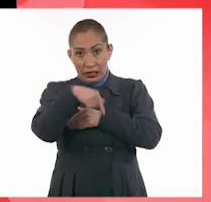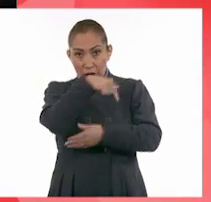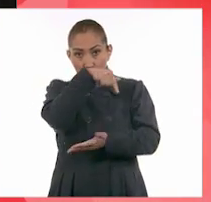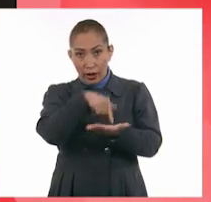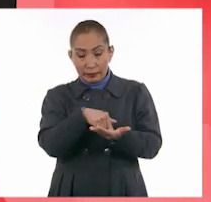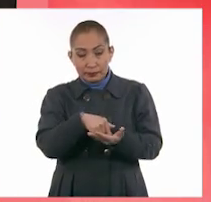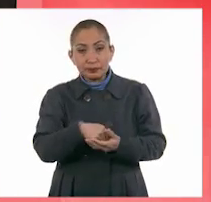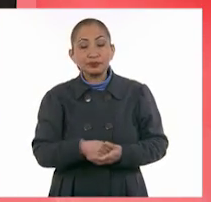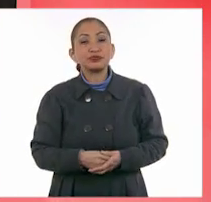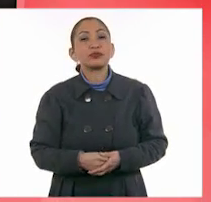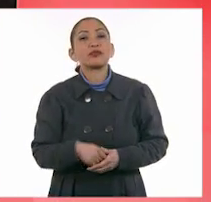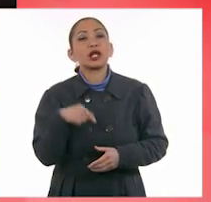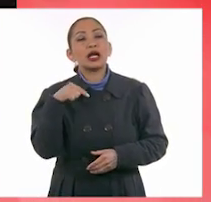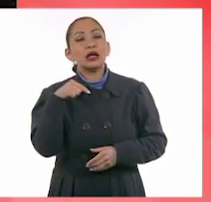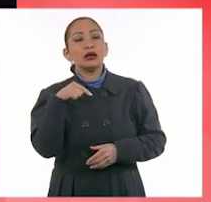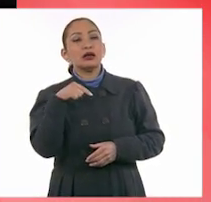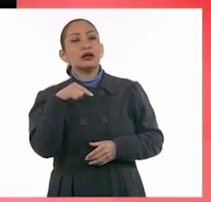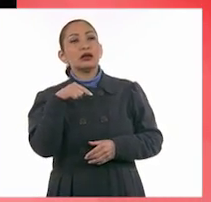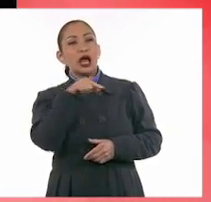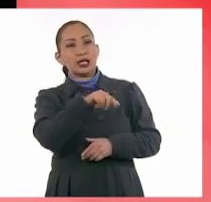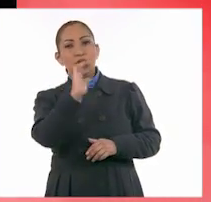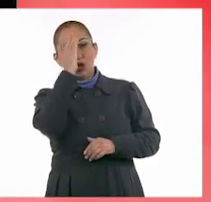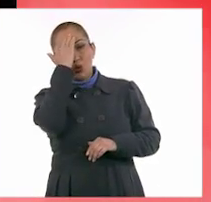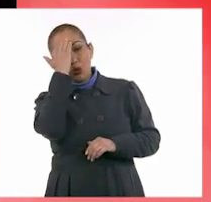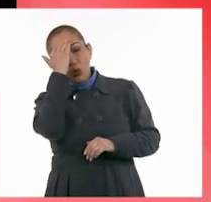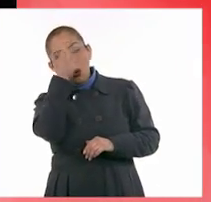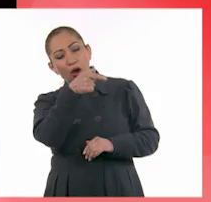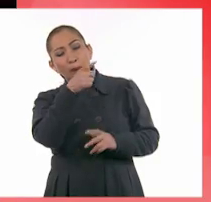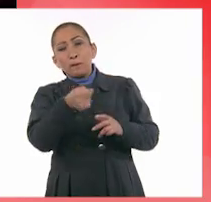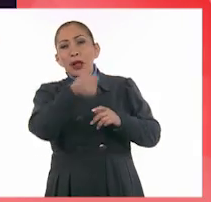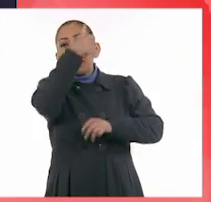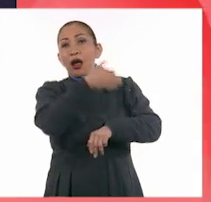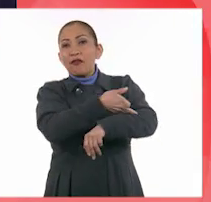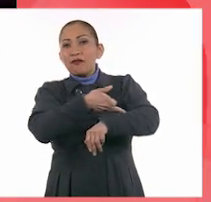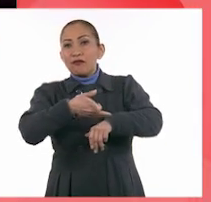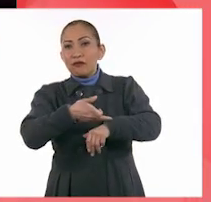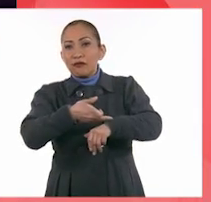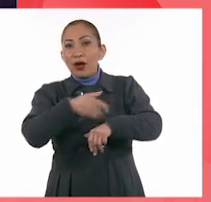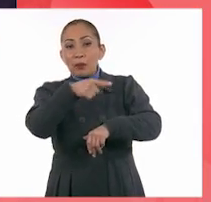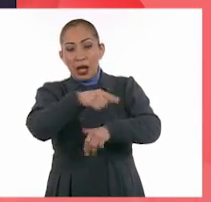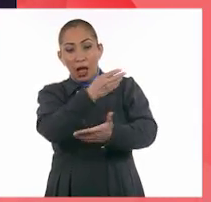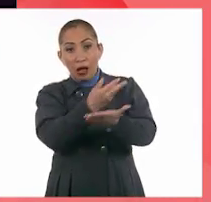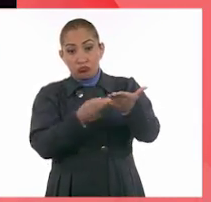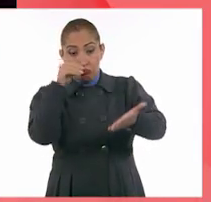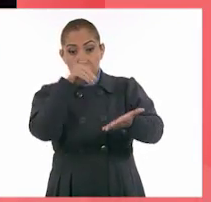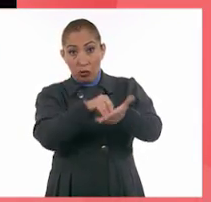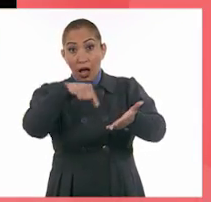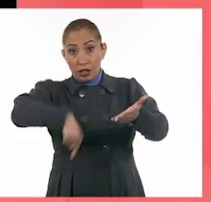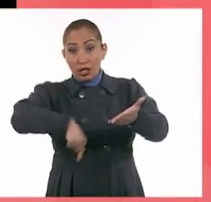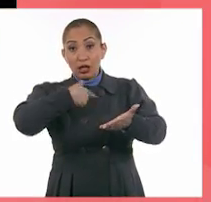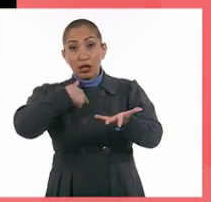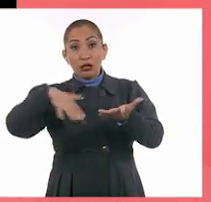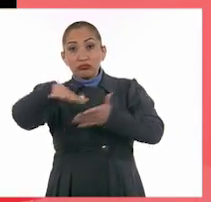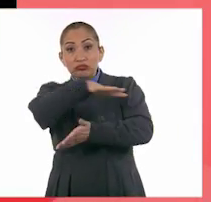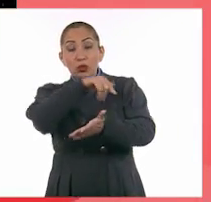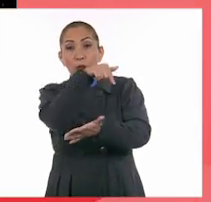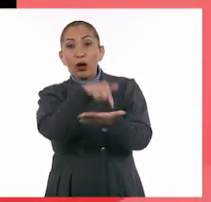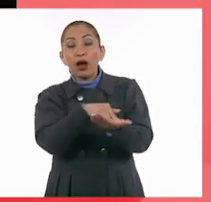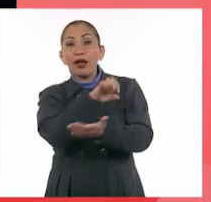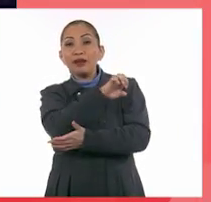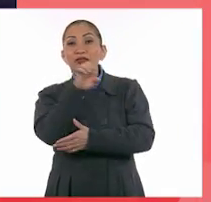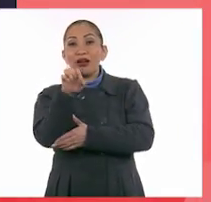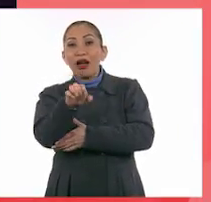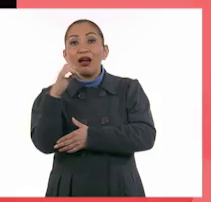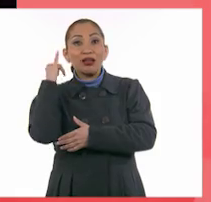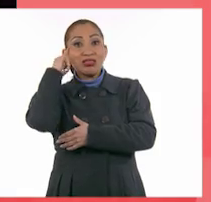zona. Ahí conocemos la primera familia registrada en este sitio de Ensenada de